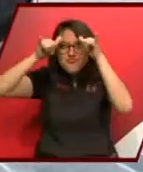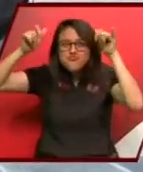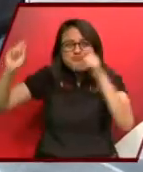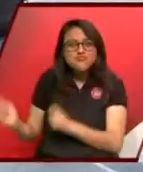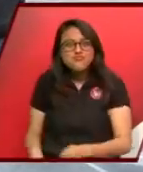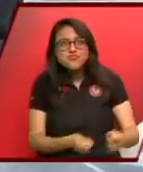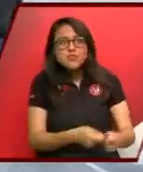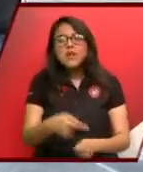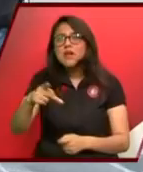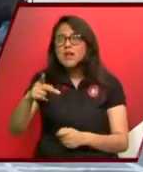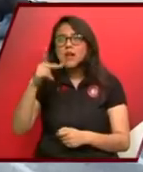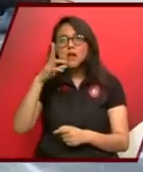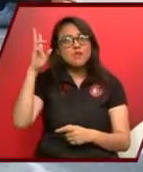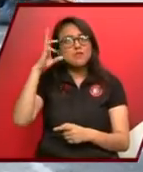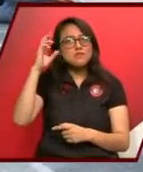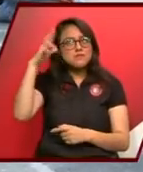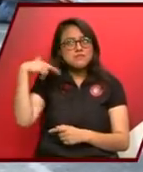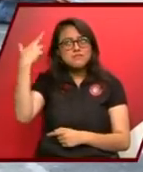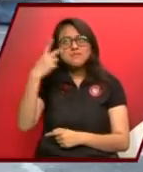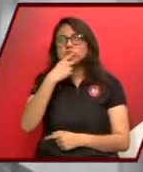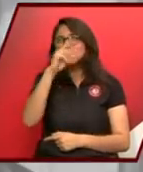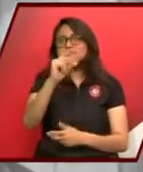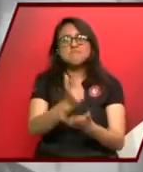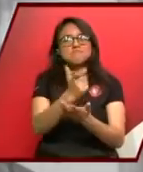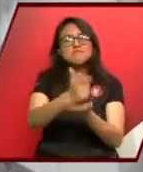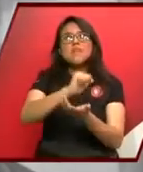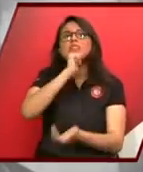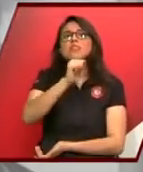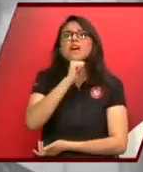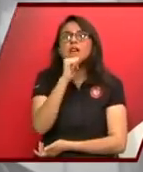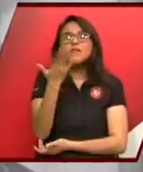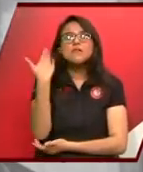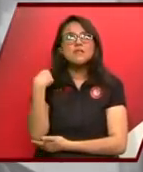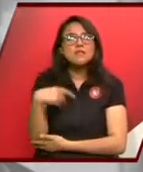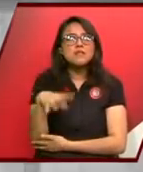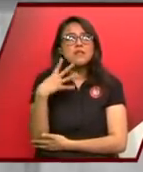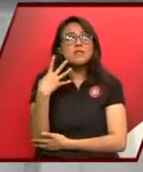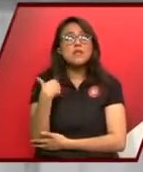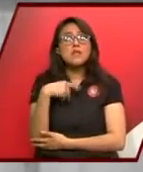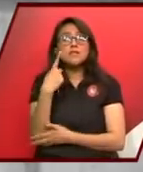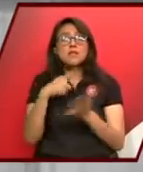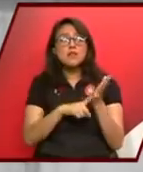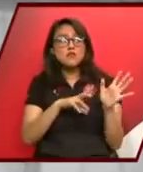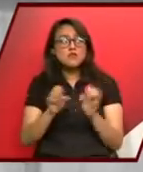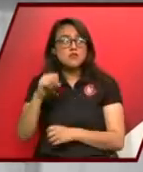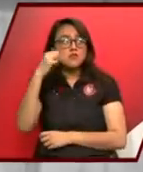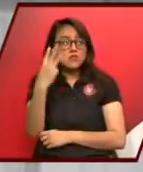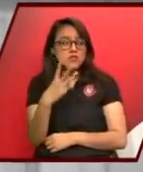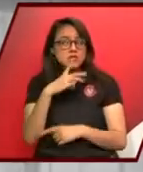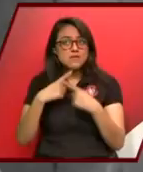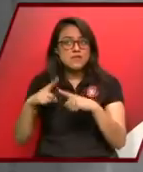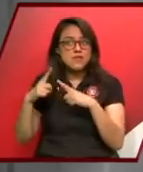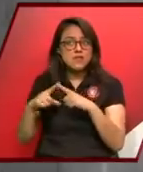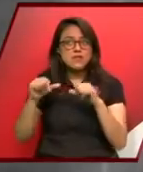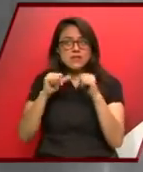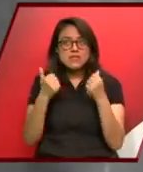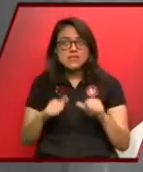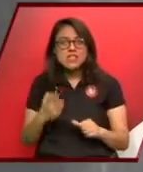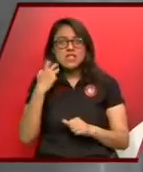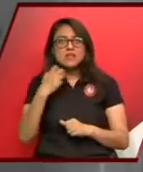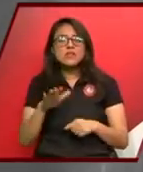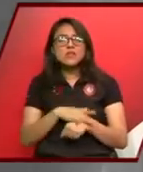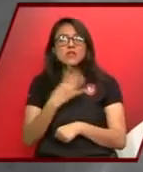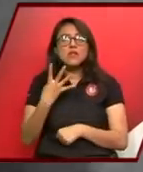no aportó un solo peso a esta edificación. El 9 de diciembre de 1803 se realizó la inauguración de la estatua, ello luego